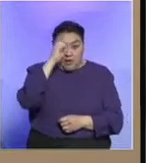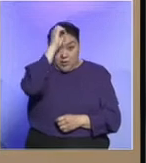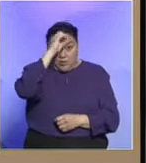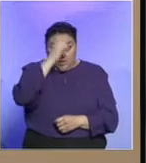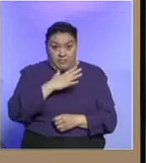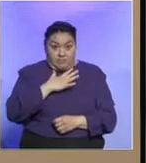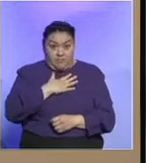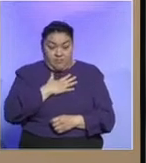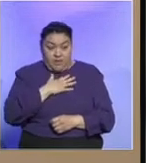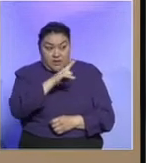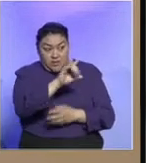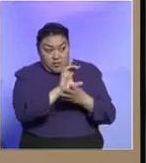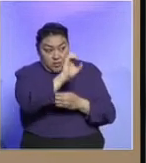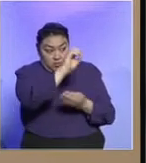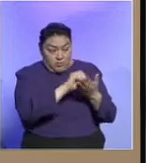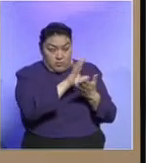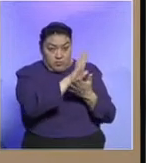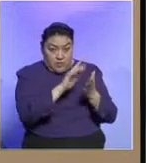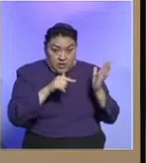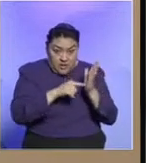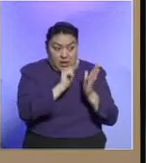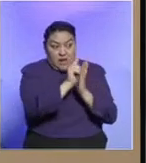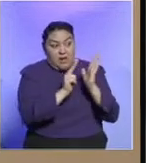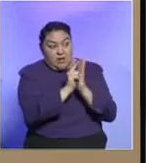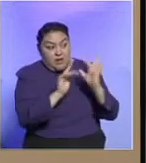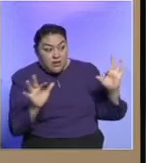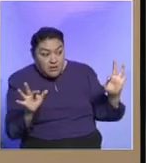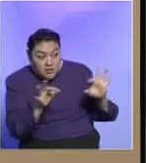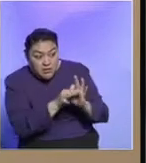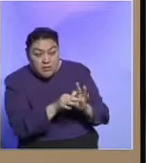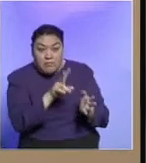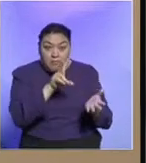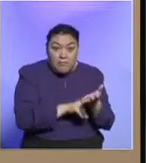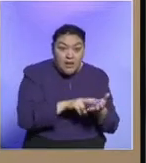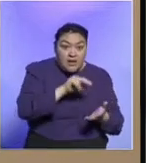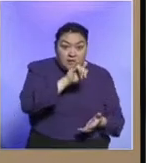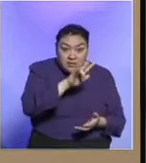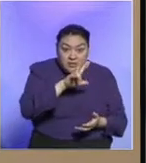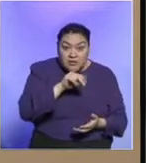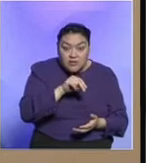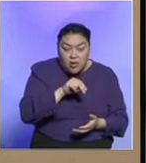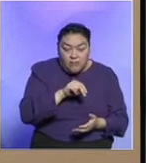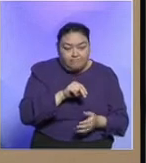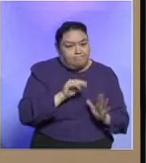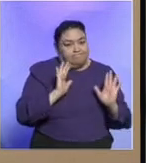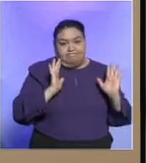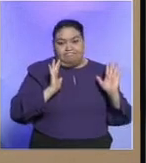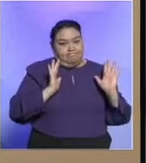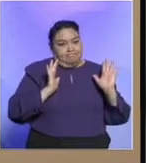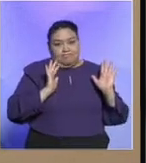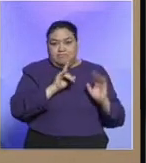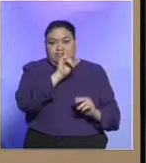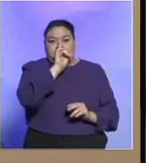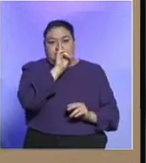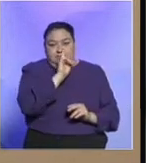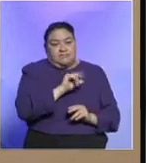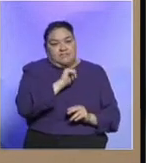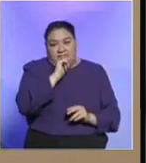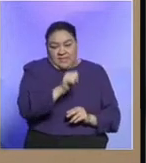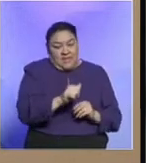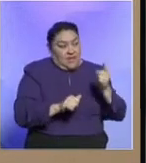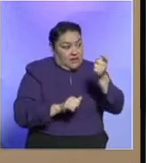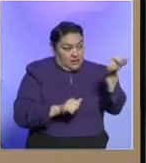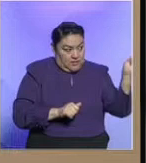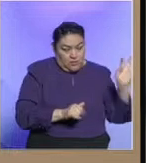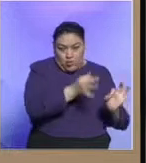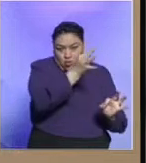la constitucionalidad, legalidad o validez de las determinaciones de las suspensiones emitidas